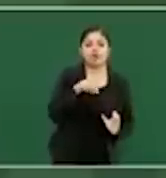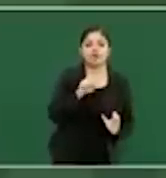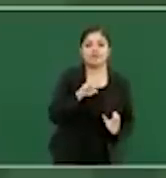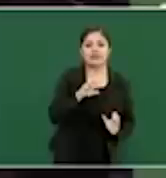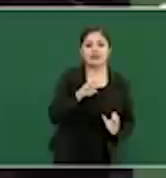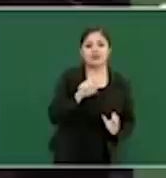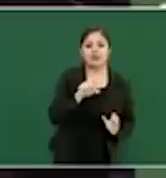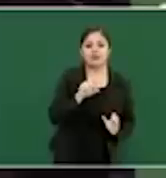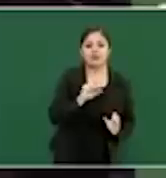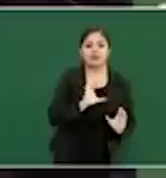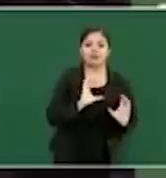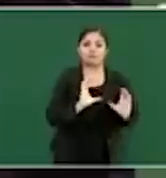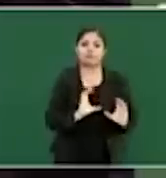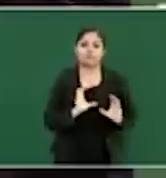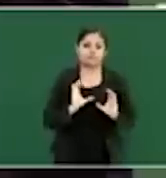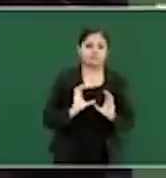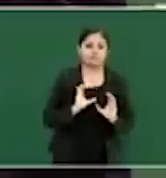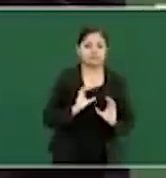que no les gusta